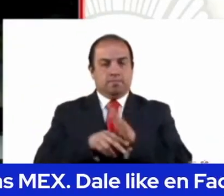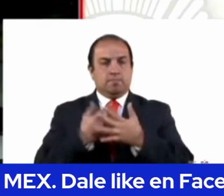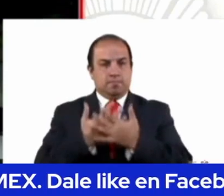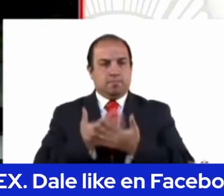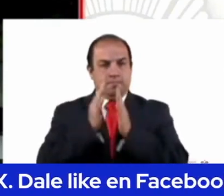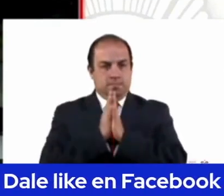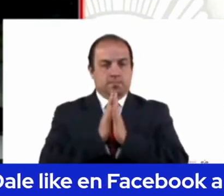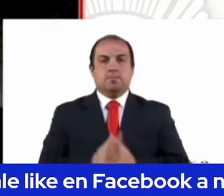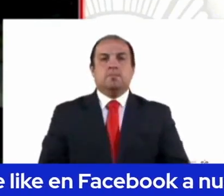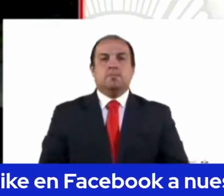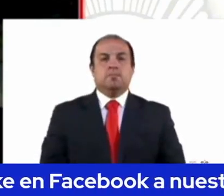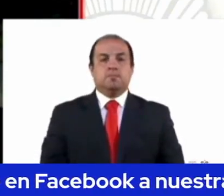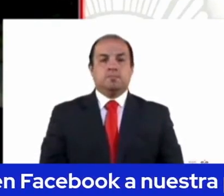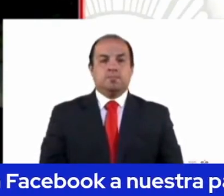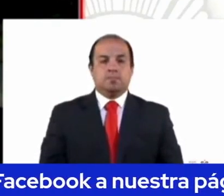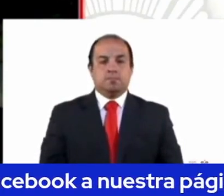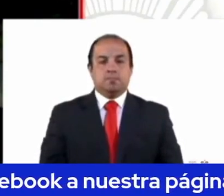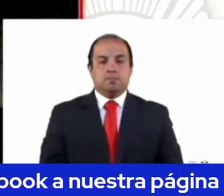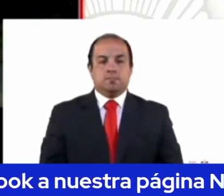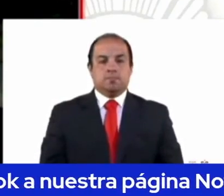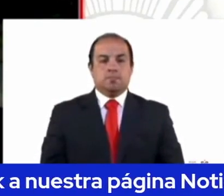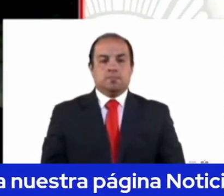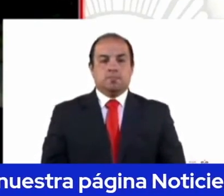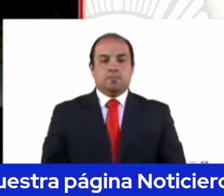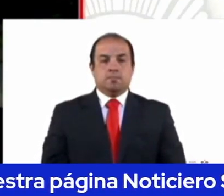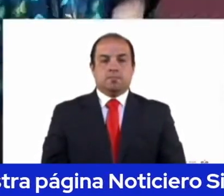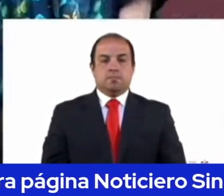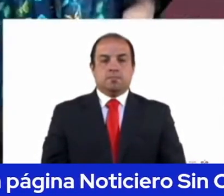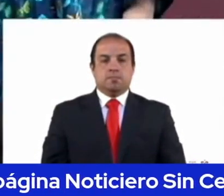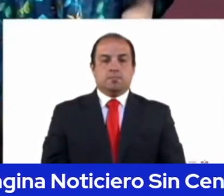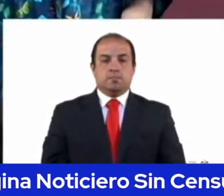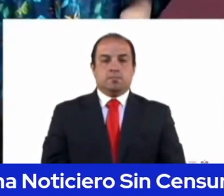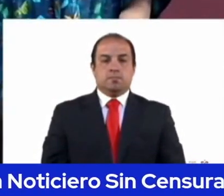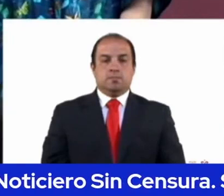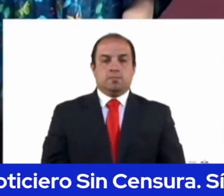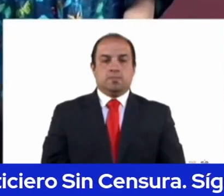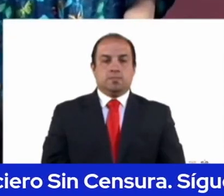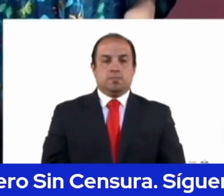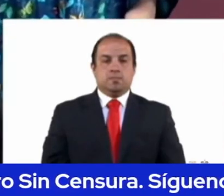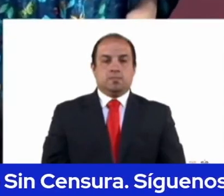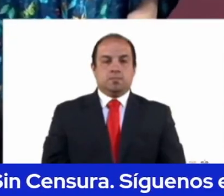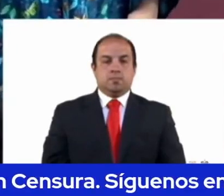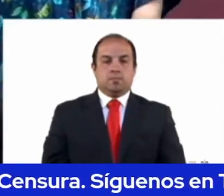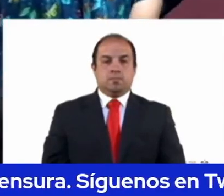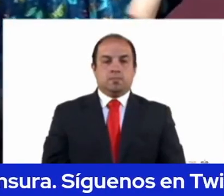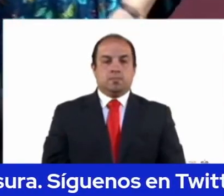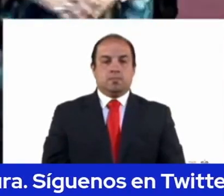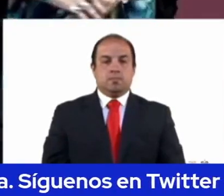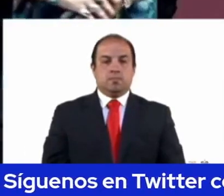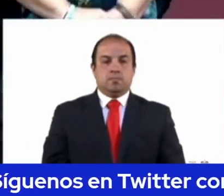se atrevieron a especular, a ir más allá, cosa que me parece muy bien. Tampoco Ernestina Godoy no